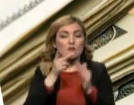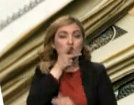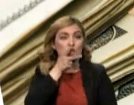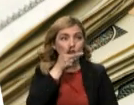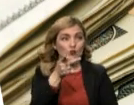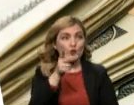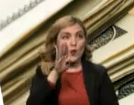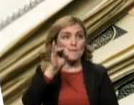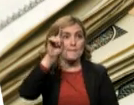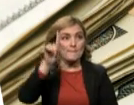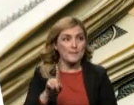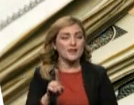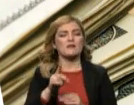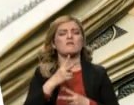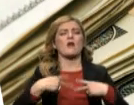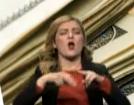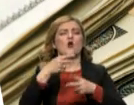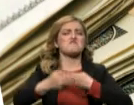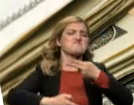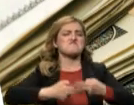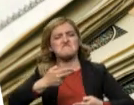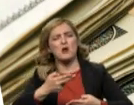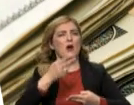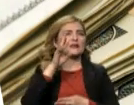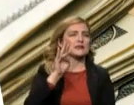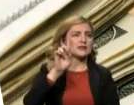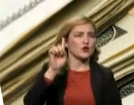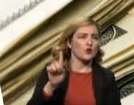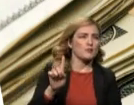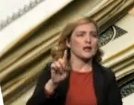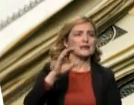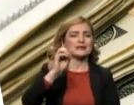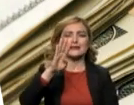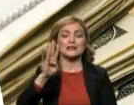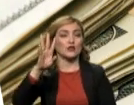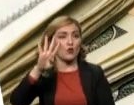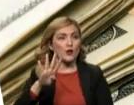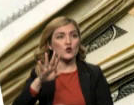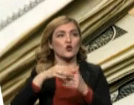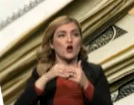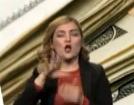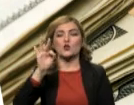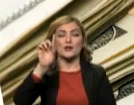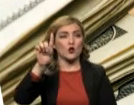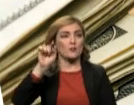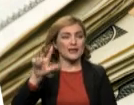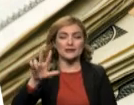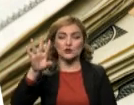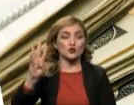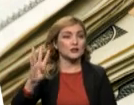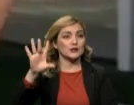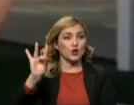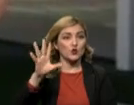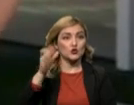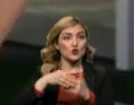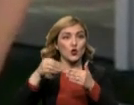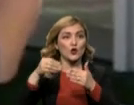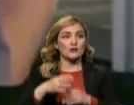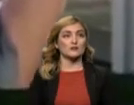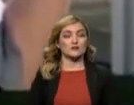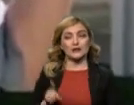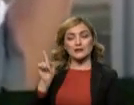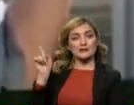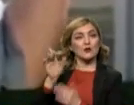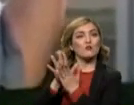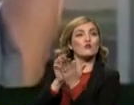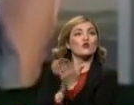público VIP con un valor comercial entre 71.064 dólares y 91.368 dólares. Este es un proyecto